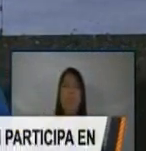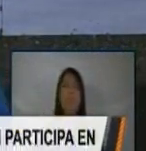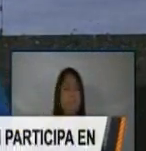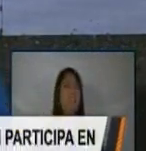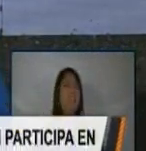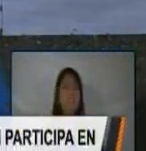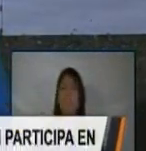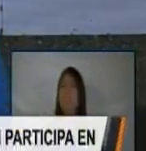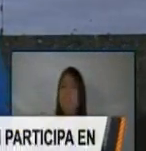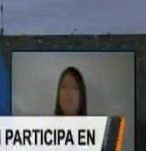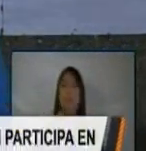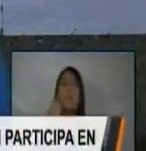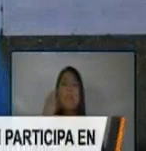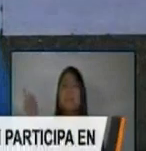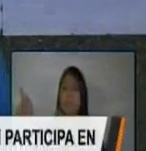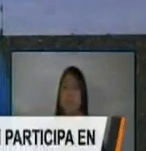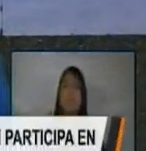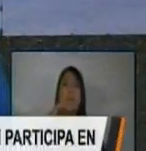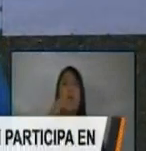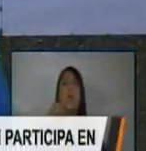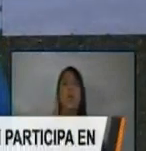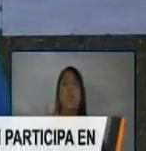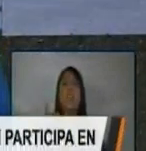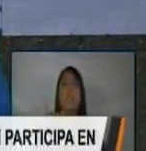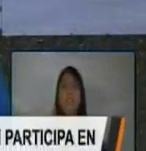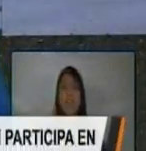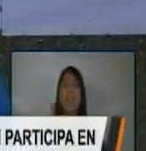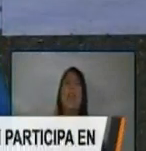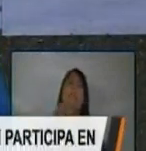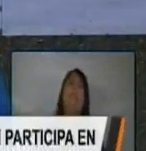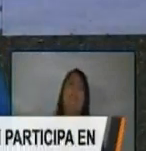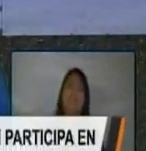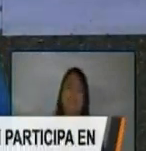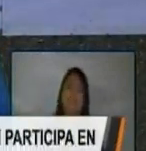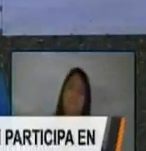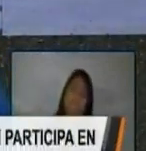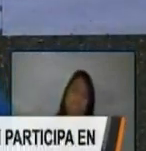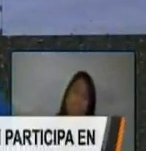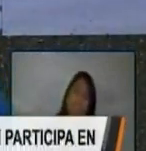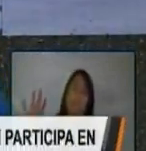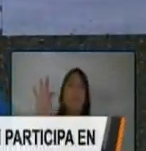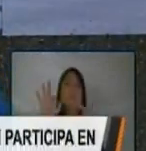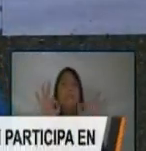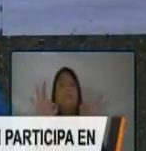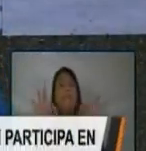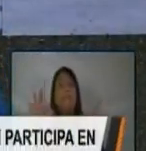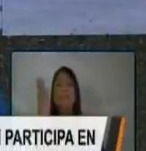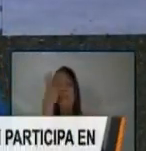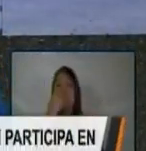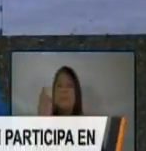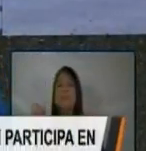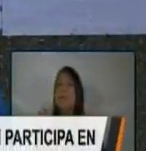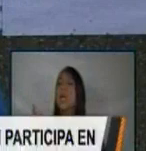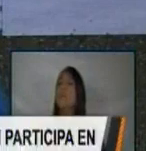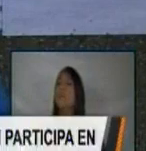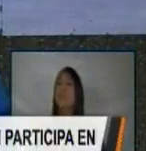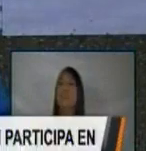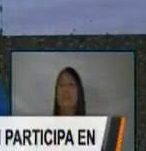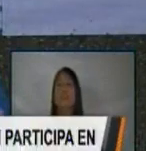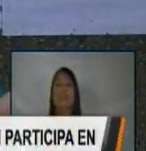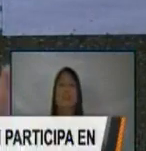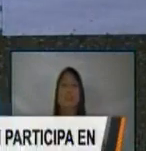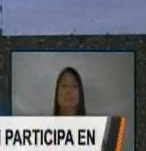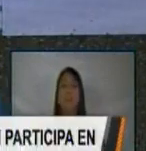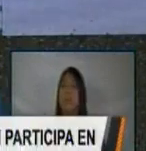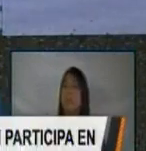hemos pedido a Covial que venga y que por favor nos facilite y nos ponga la calle bonita para que podamos no solo